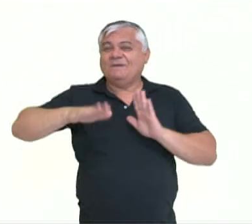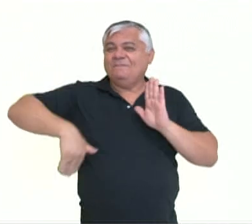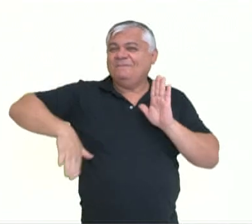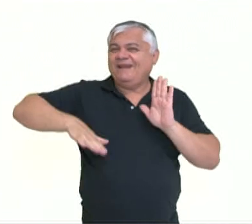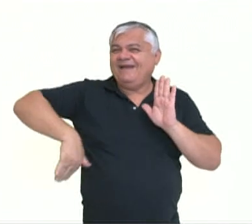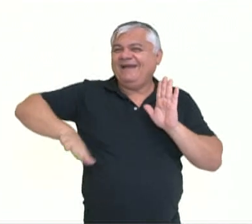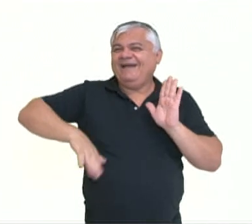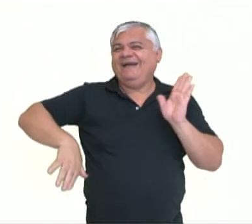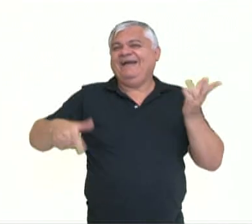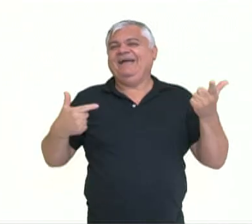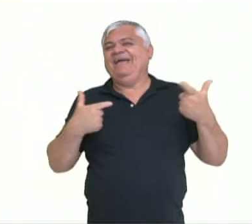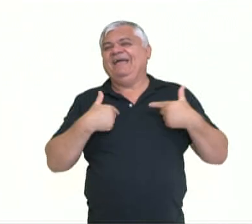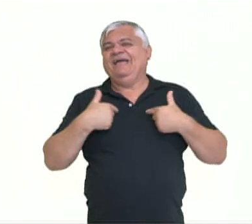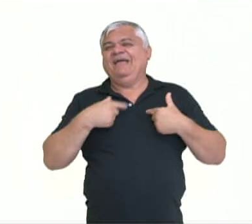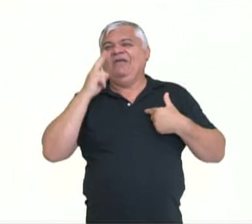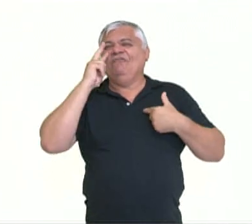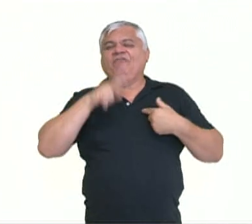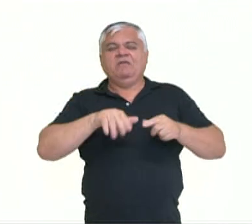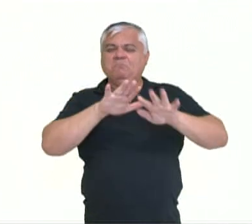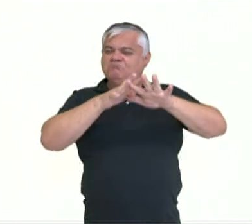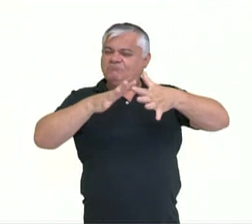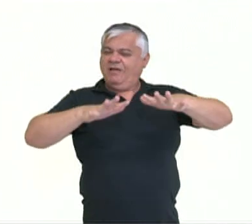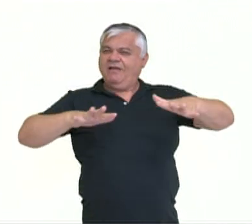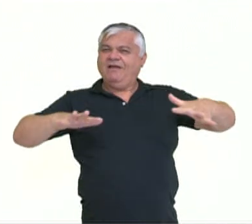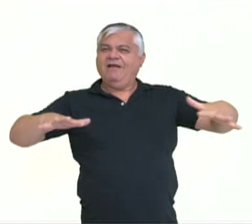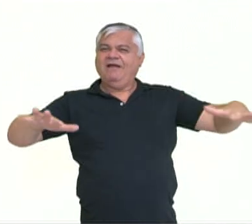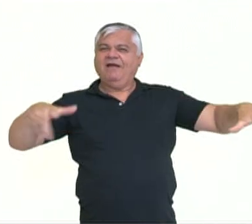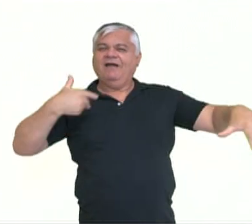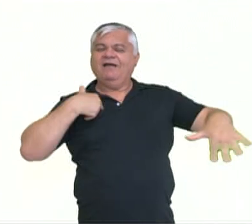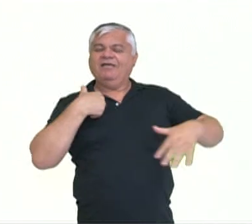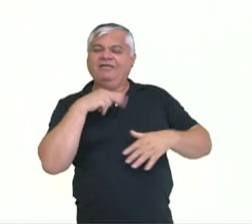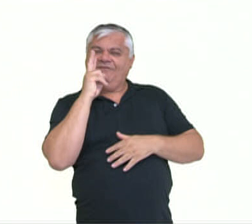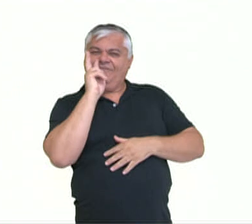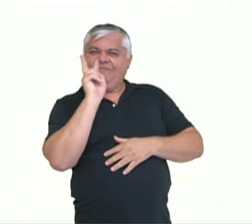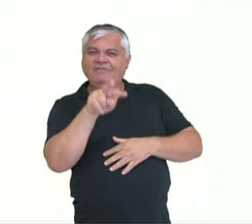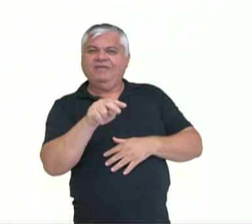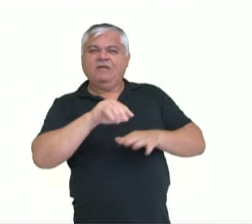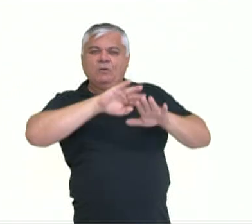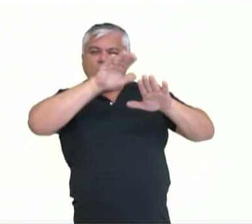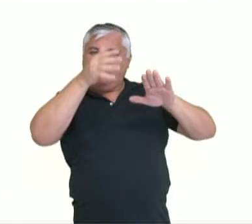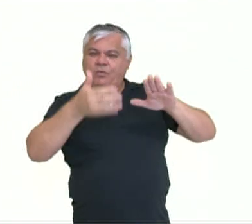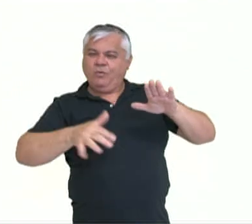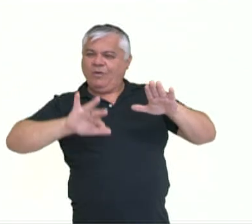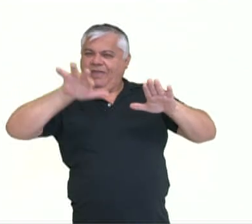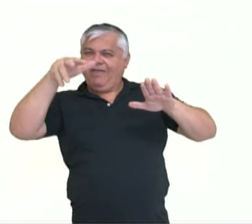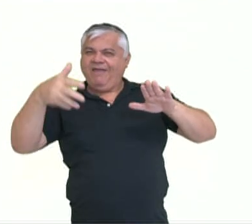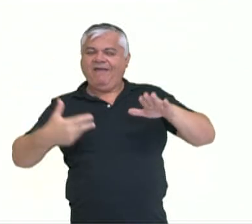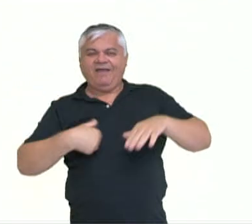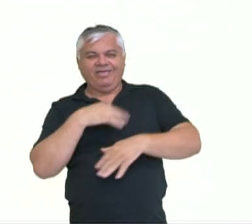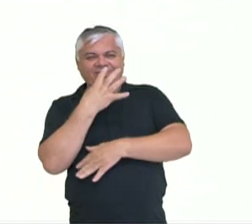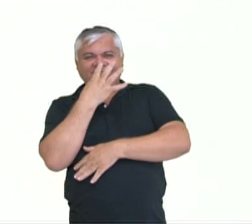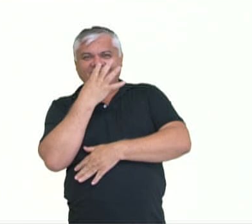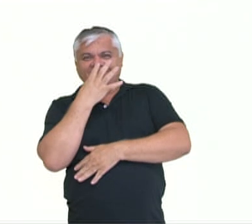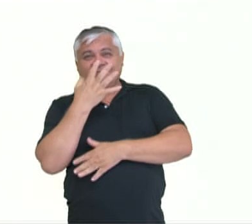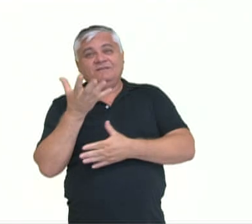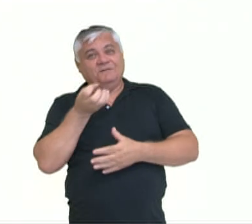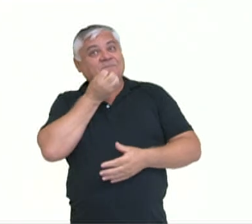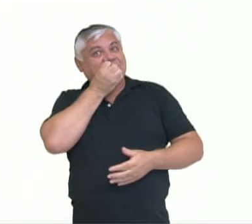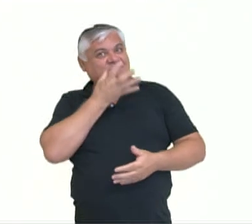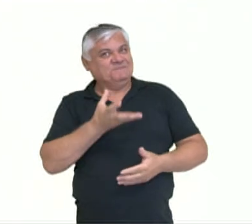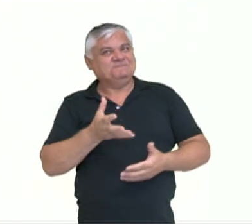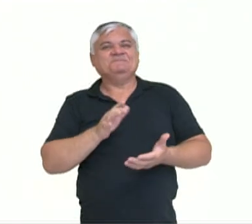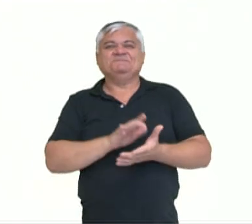estar aí cerca do mar, ouvindo aí as olas? Muito bueno, não?